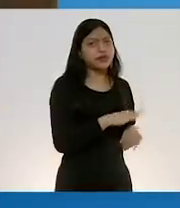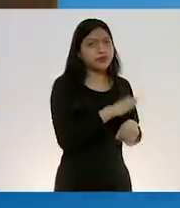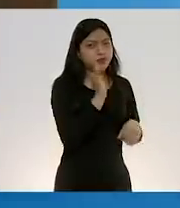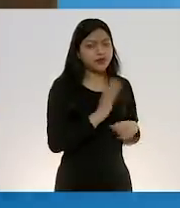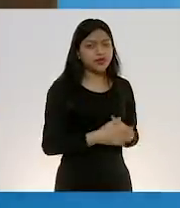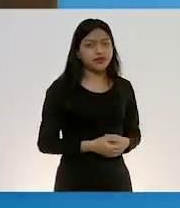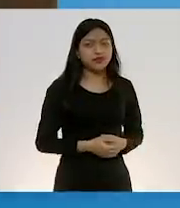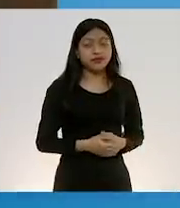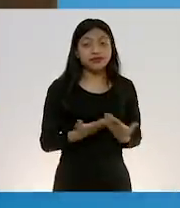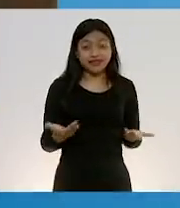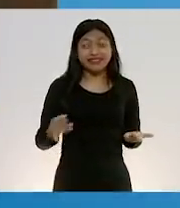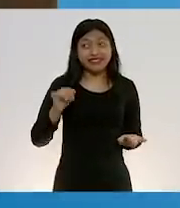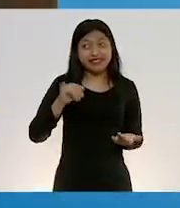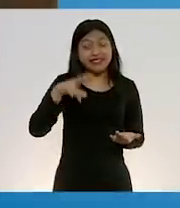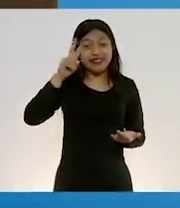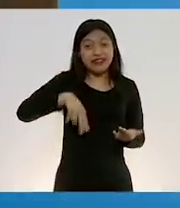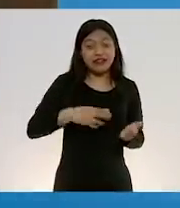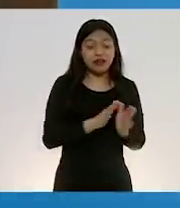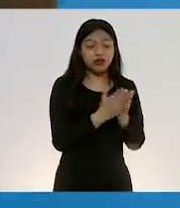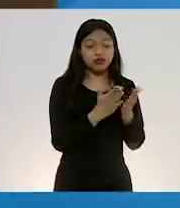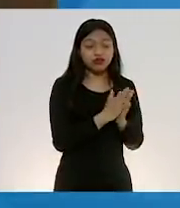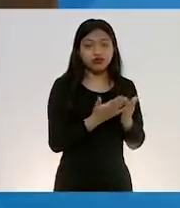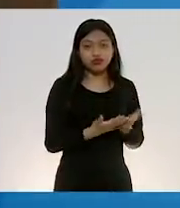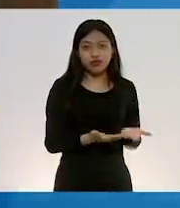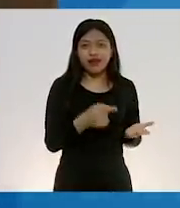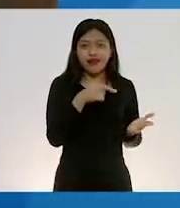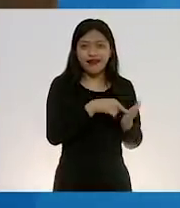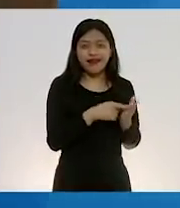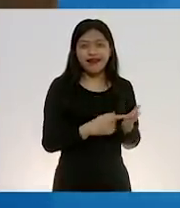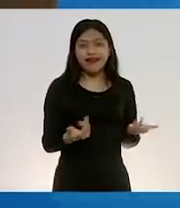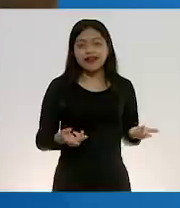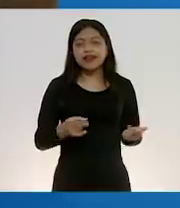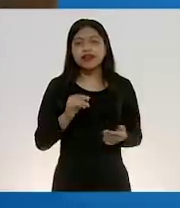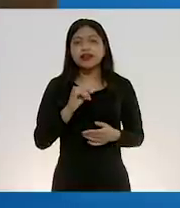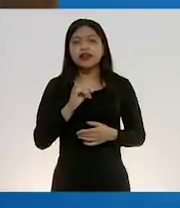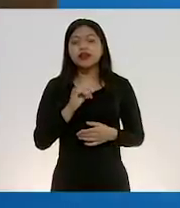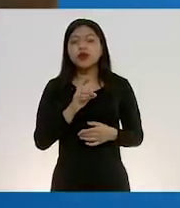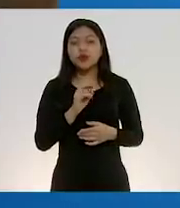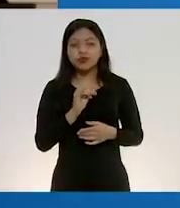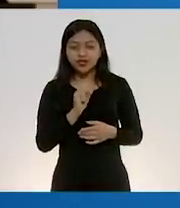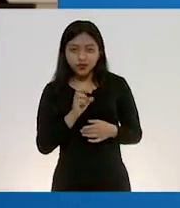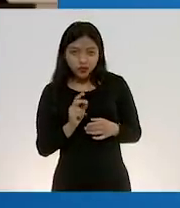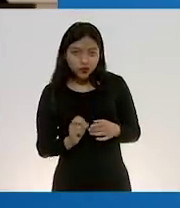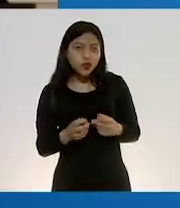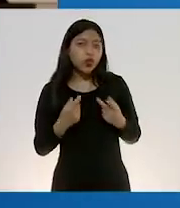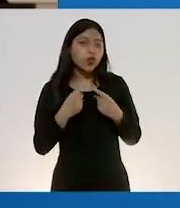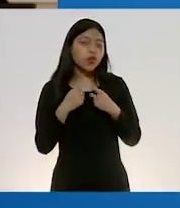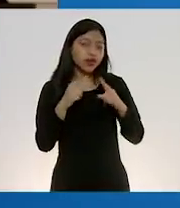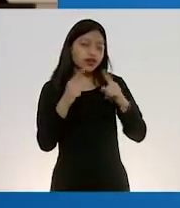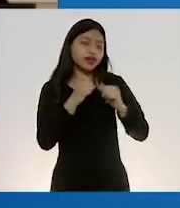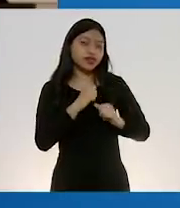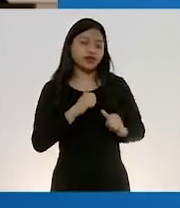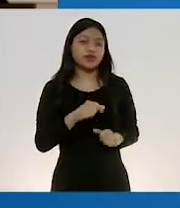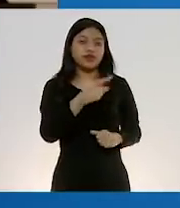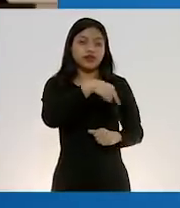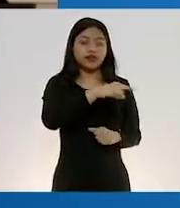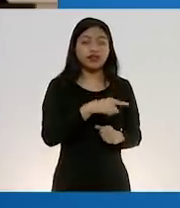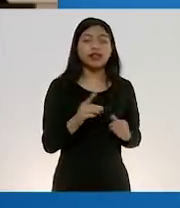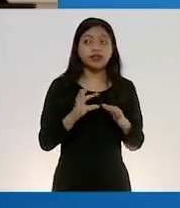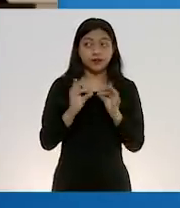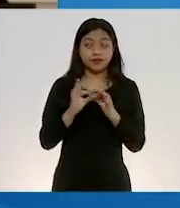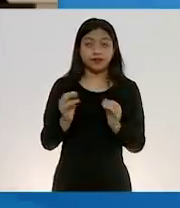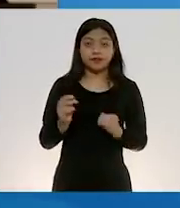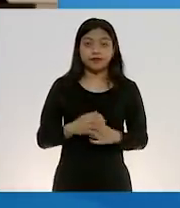en documentos de la época del arzobispo Bizarrón, que ya es del 17, nos explica: la gente